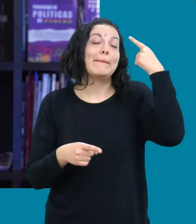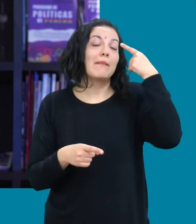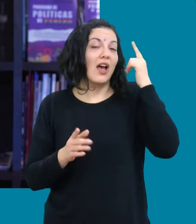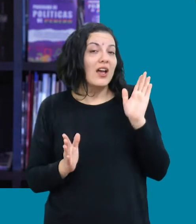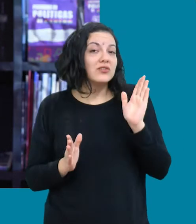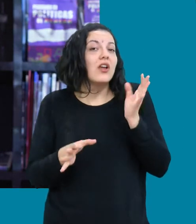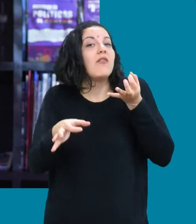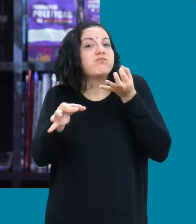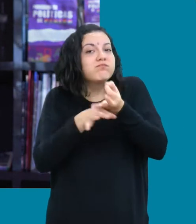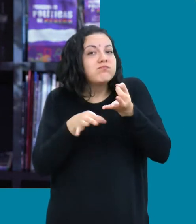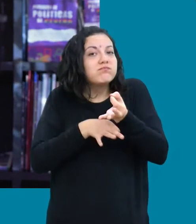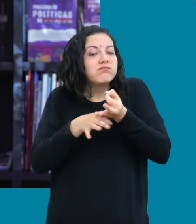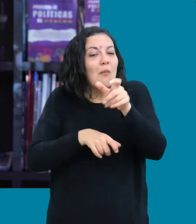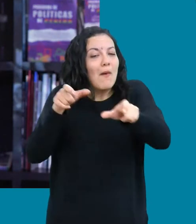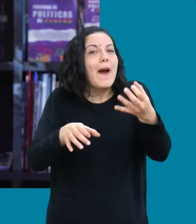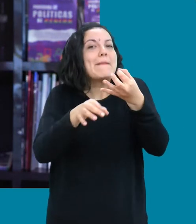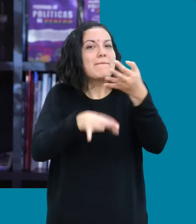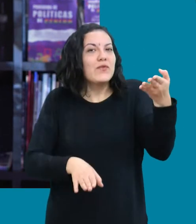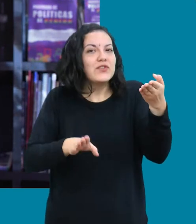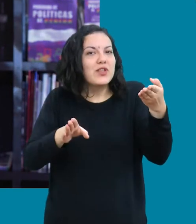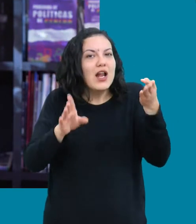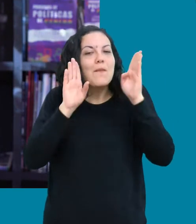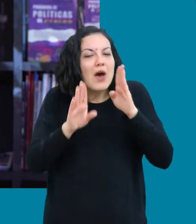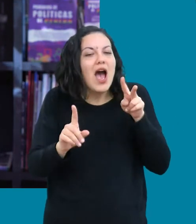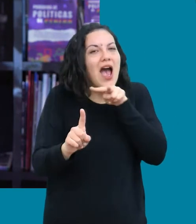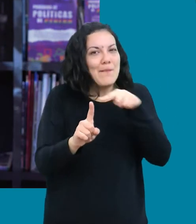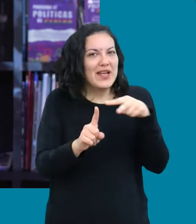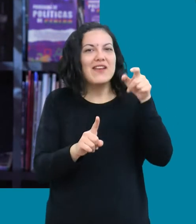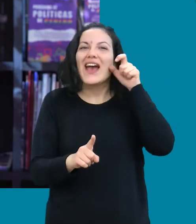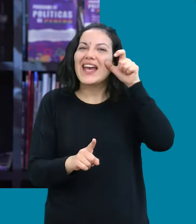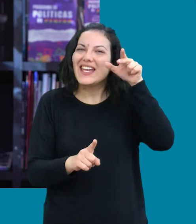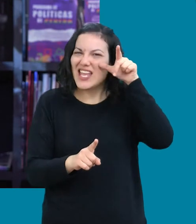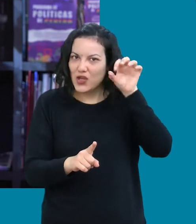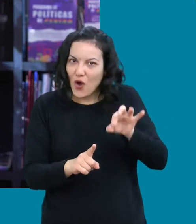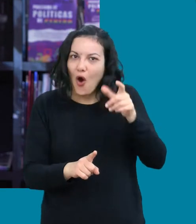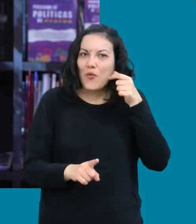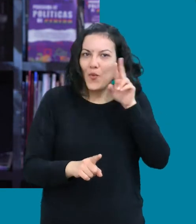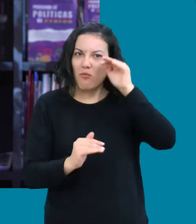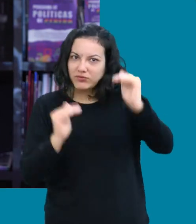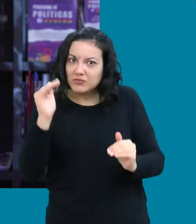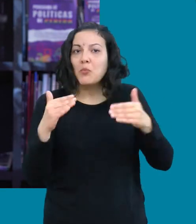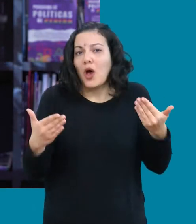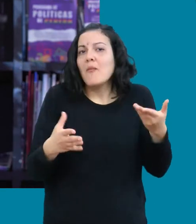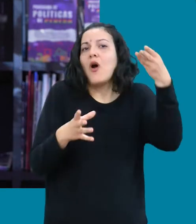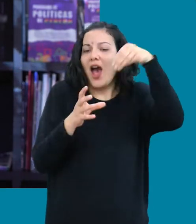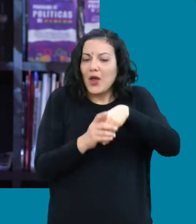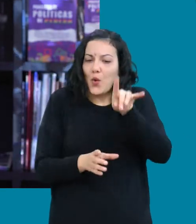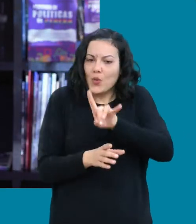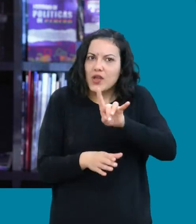que empecemos a formar profesionales con perspectiva de género. Podemos hacer todo esto hacia adentro y cambiar la vida de